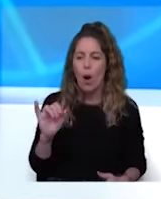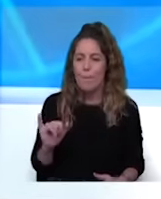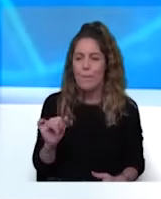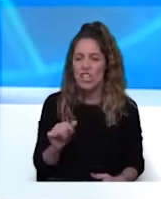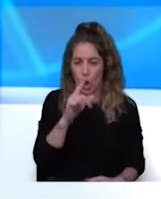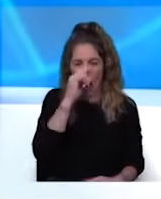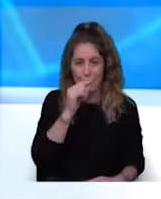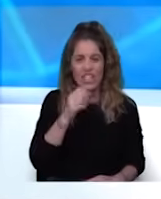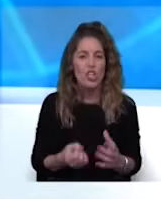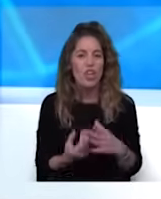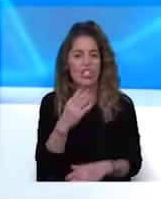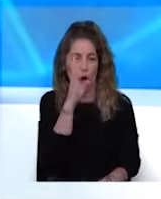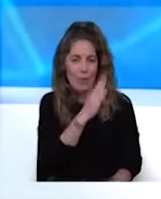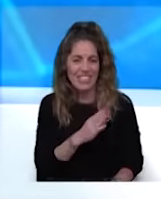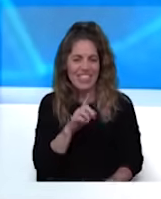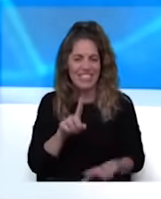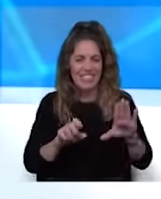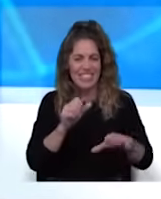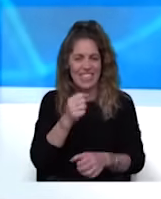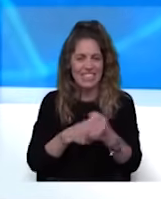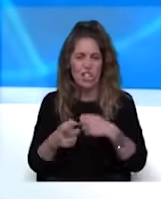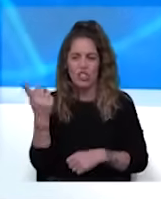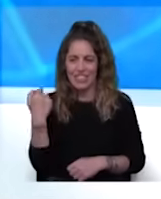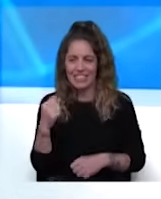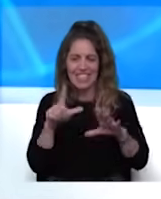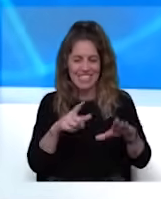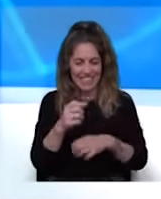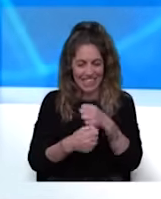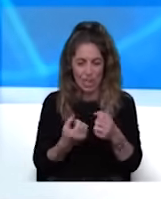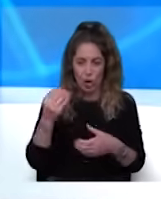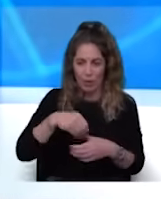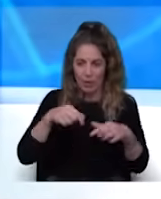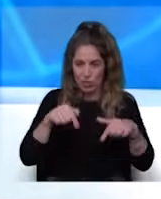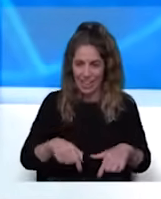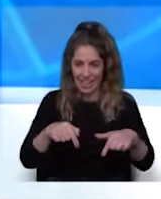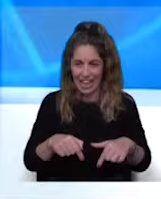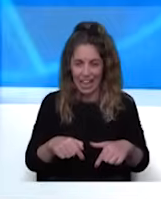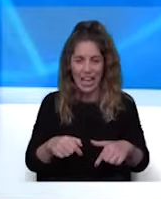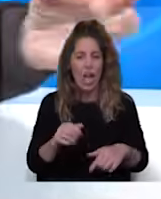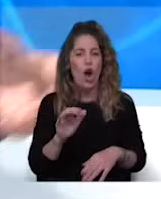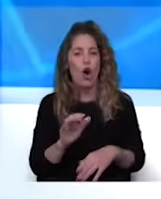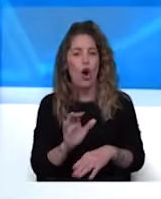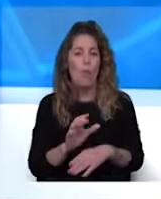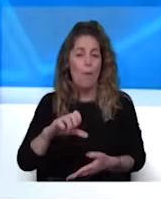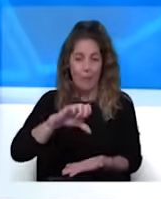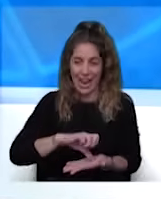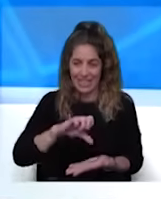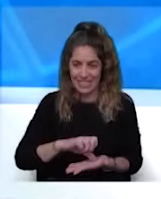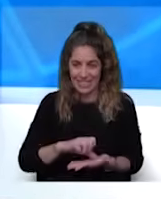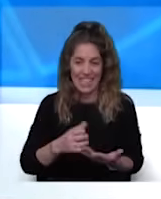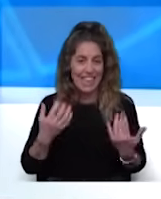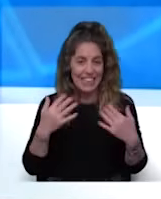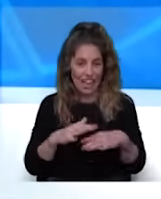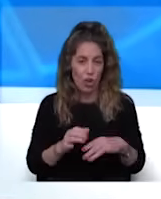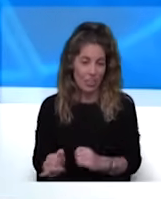Brasil hace 16 años y hace 7 años se incorporó lo incorporamos acá como país digamos integrador de